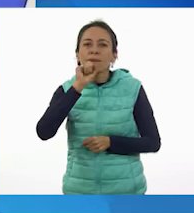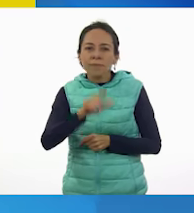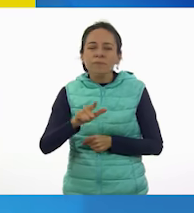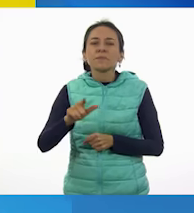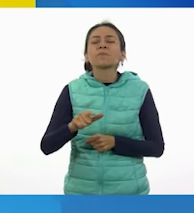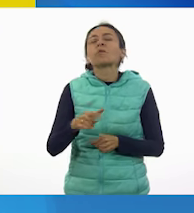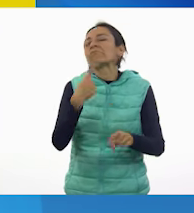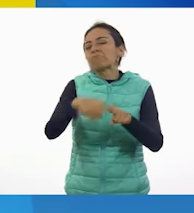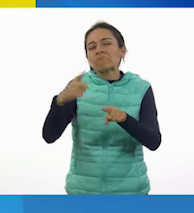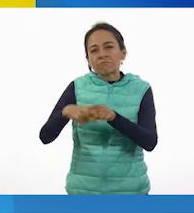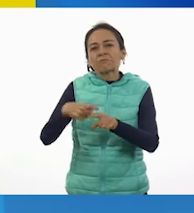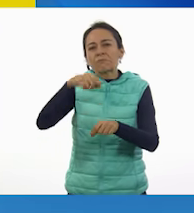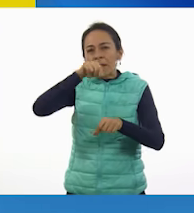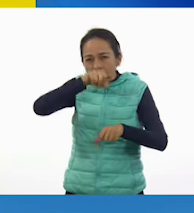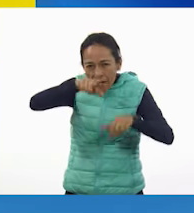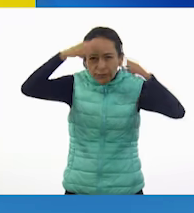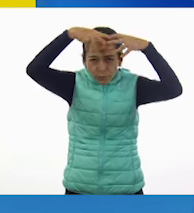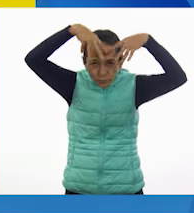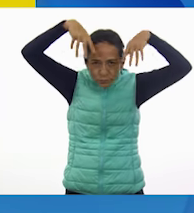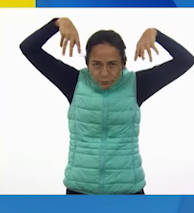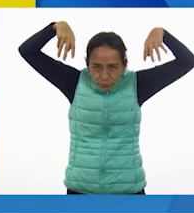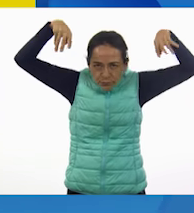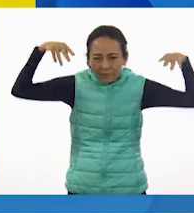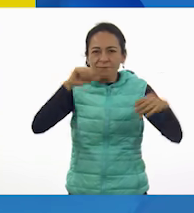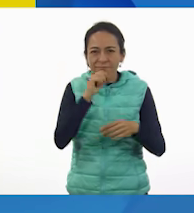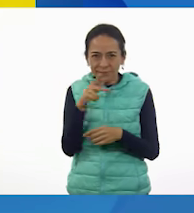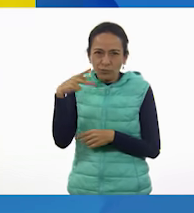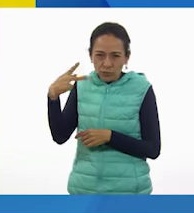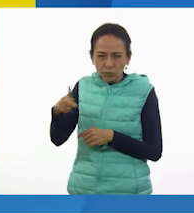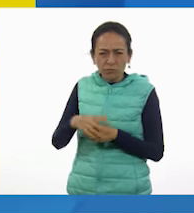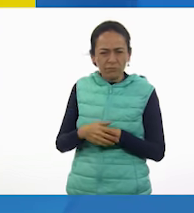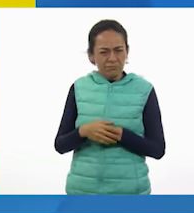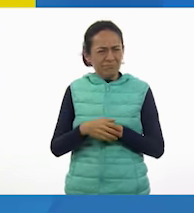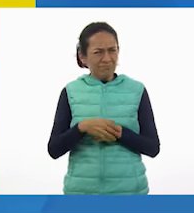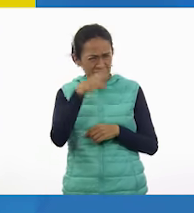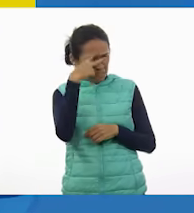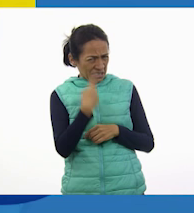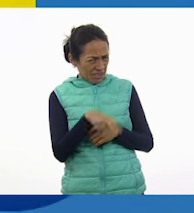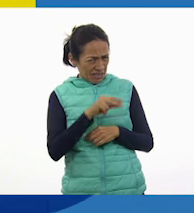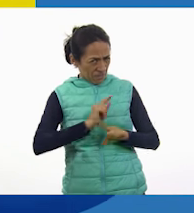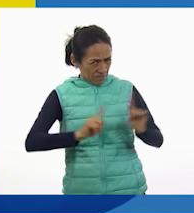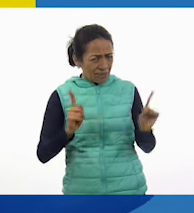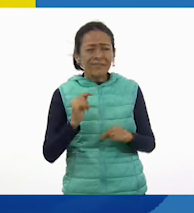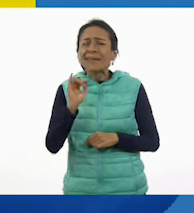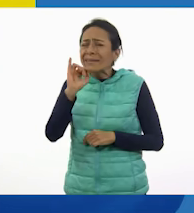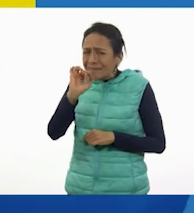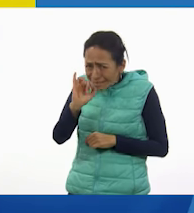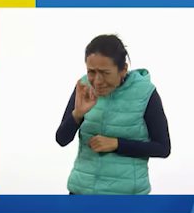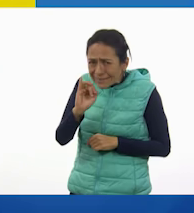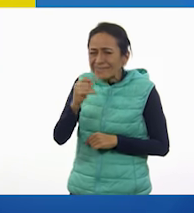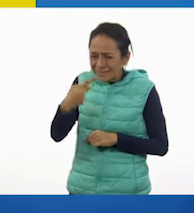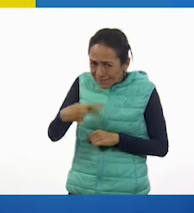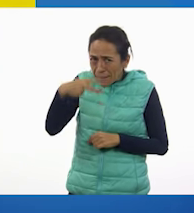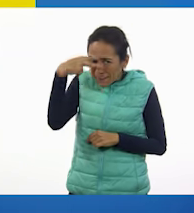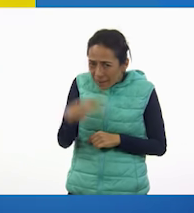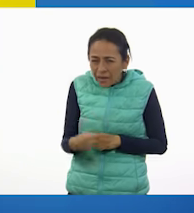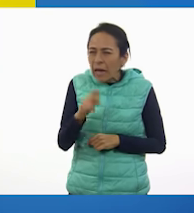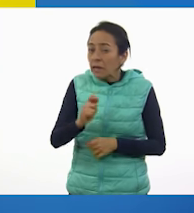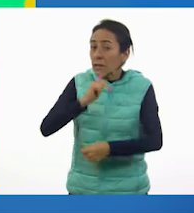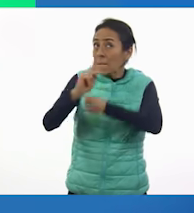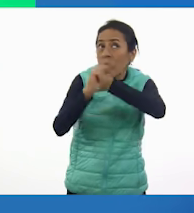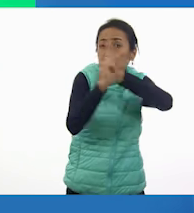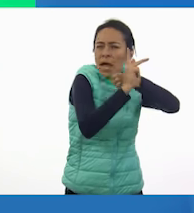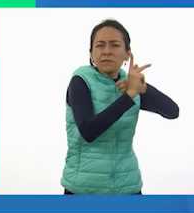¿O sea que no eres mexicana? Claro que es mexicana, Melisa. La cultura no se trata necesariamente de nacionalidades.